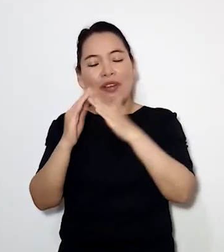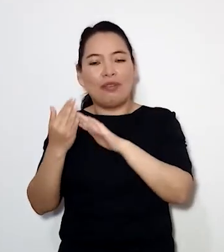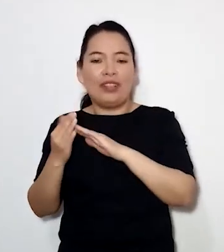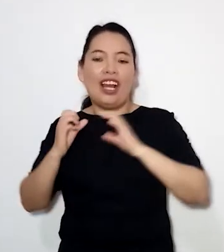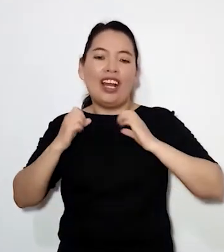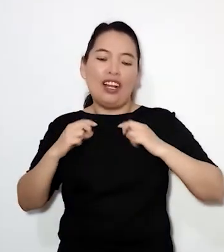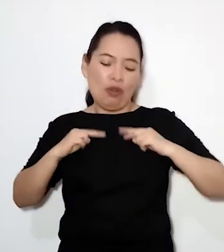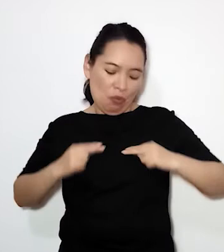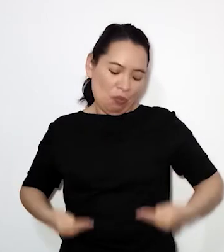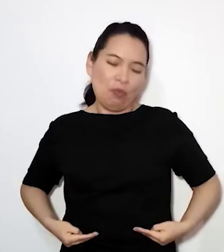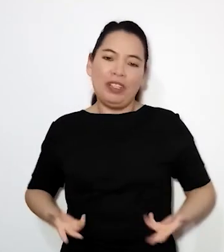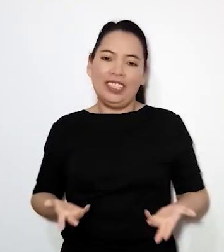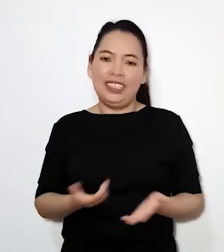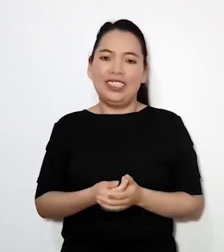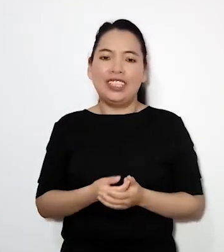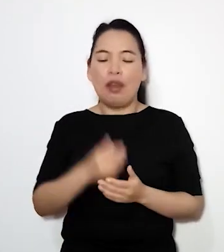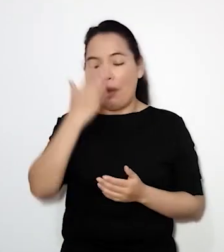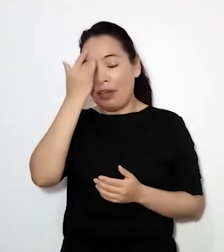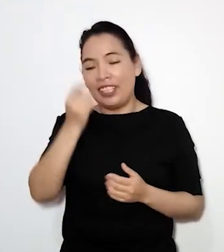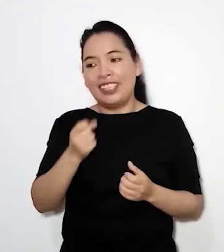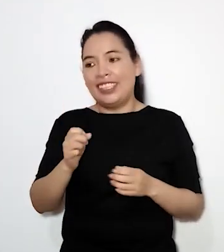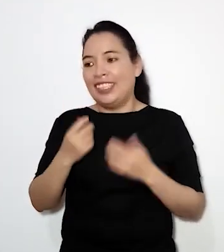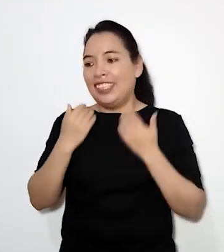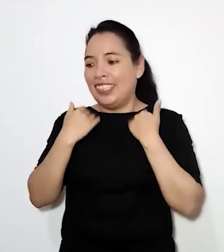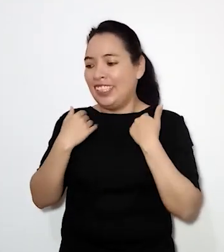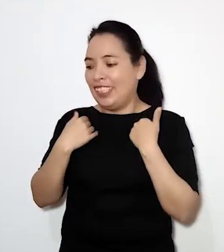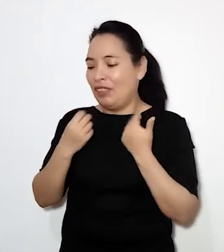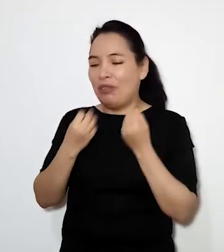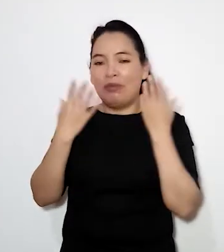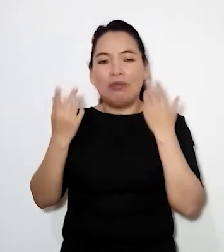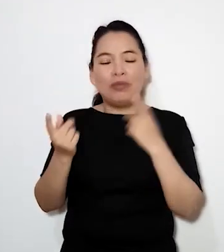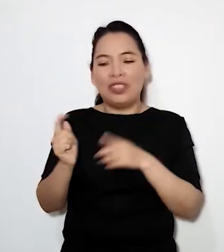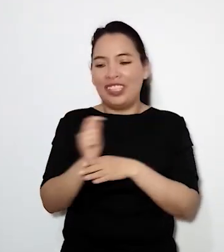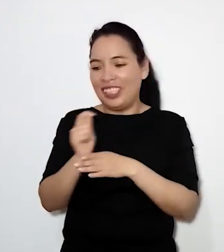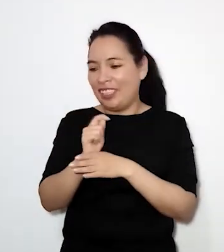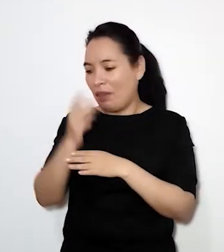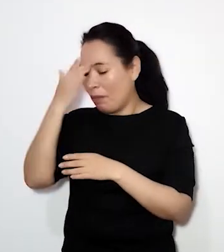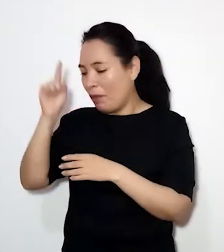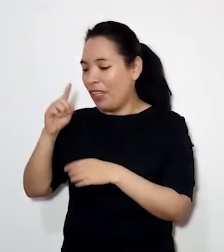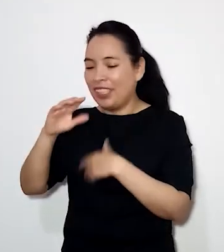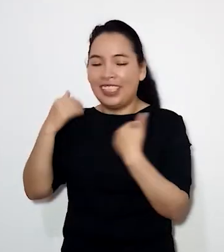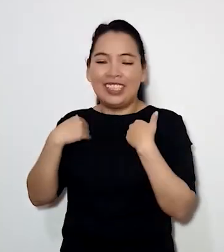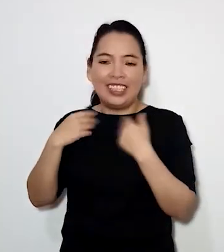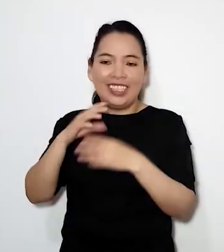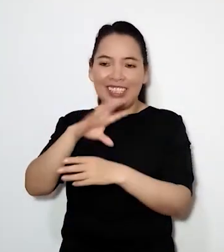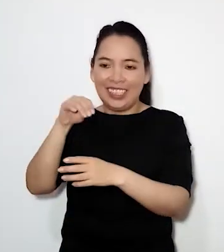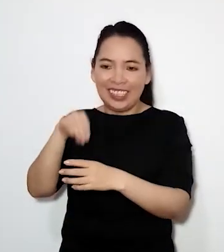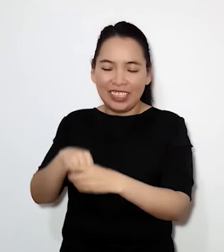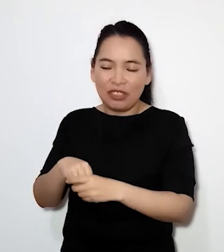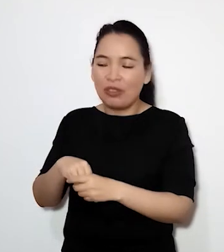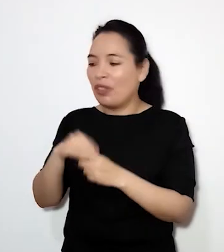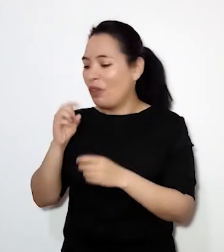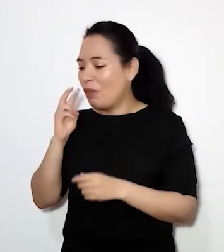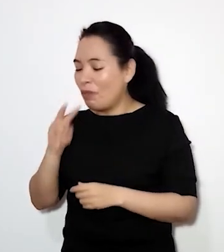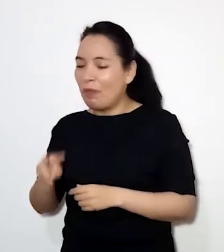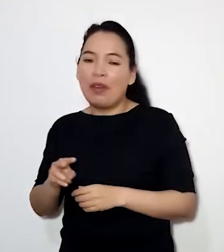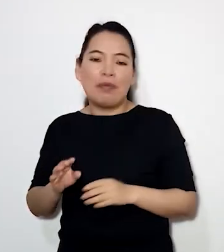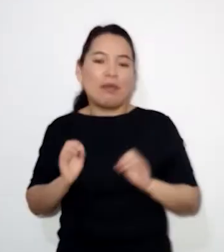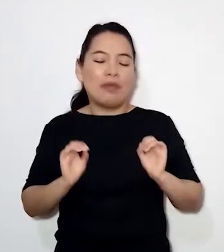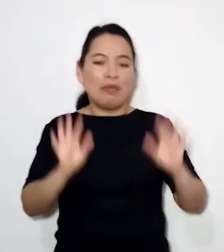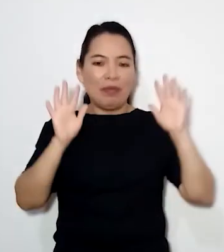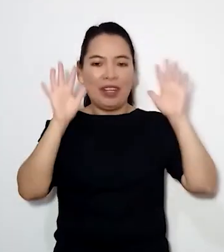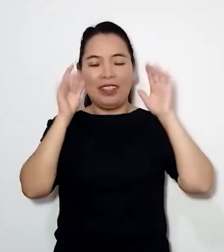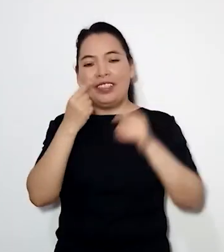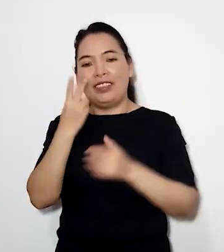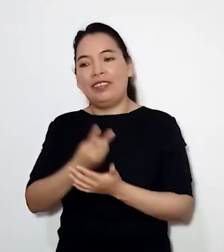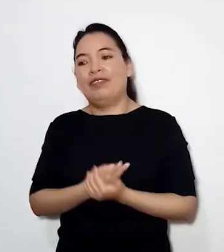avances tecnológicos para poder incluir a todas las personas, podemos tener cosas maravillosas en este momento y podemos